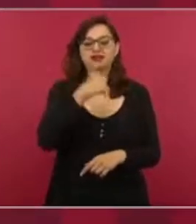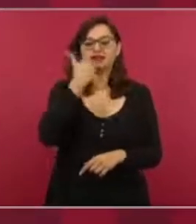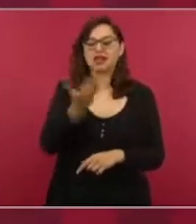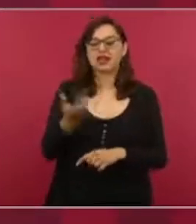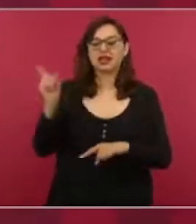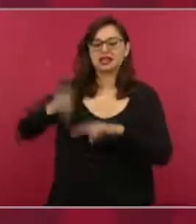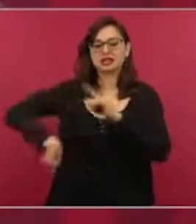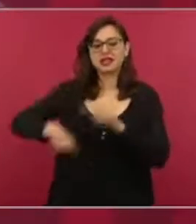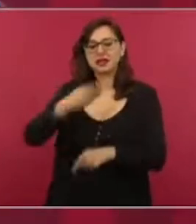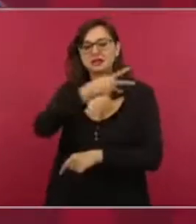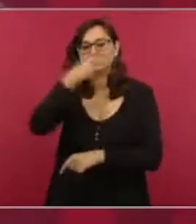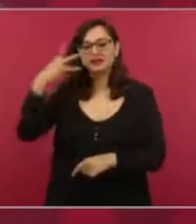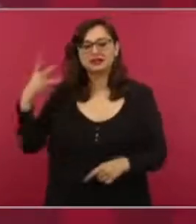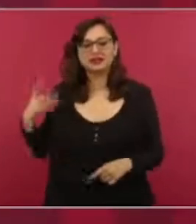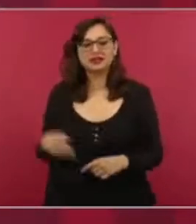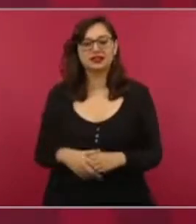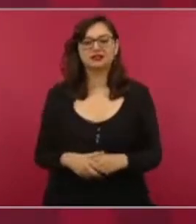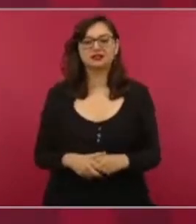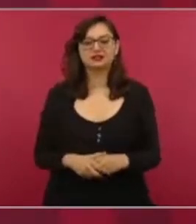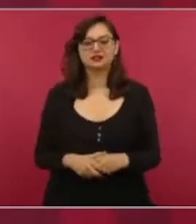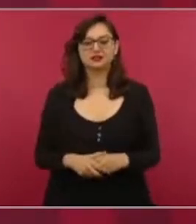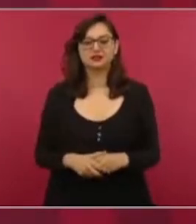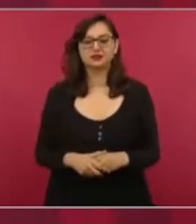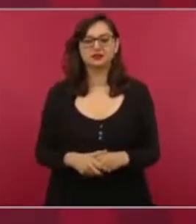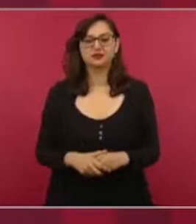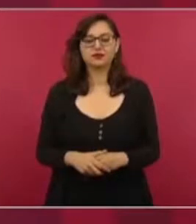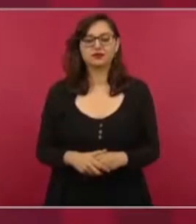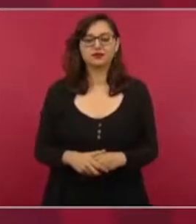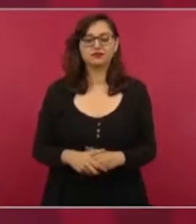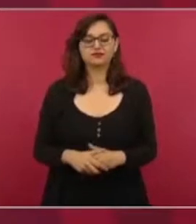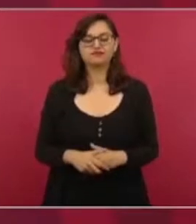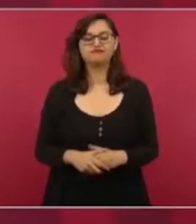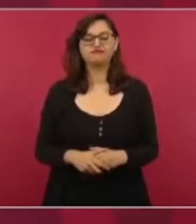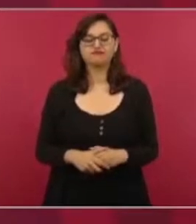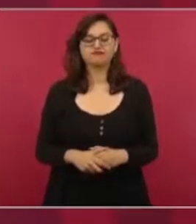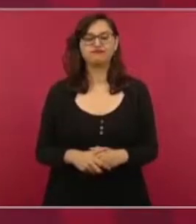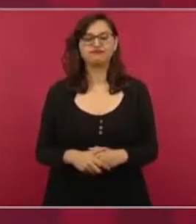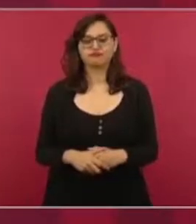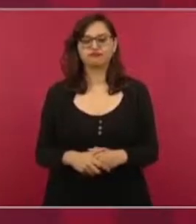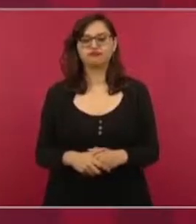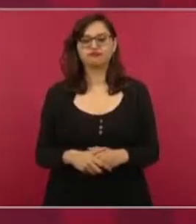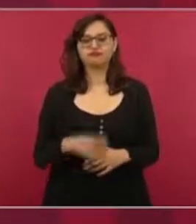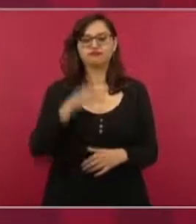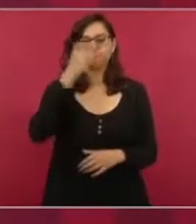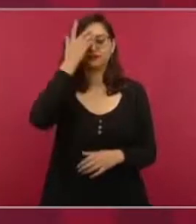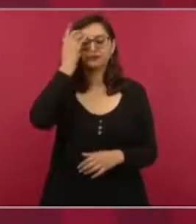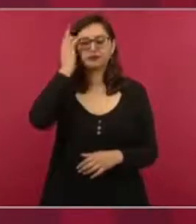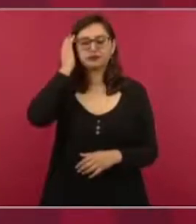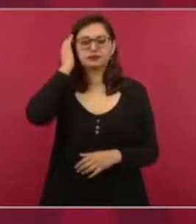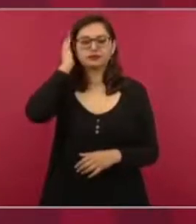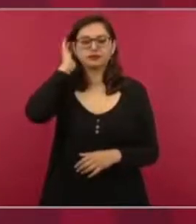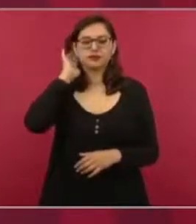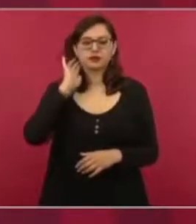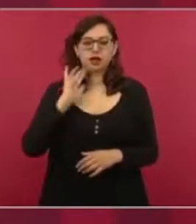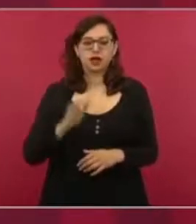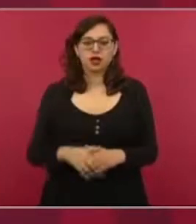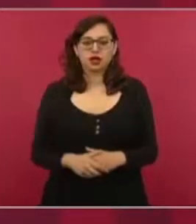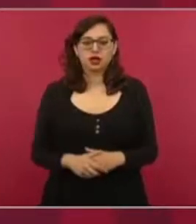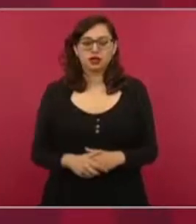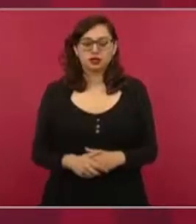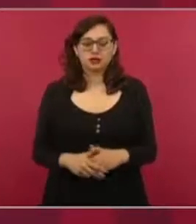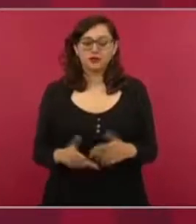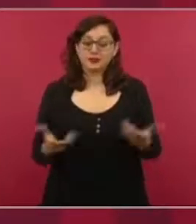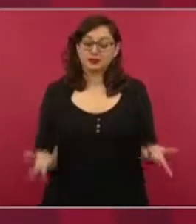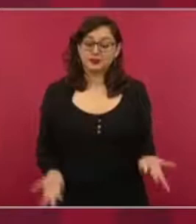que también debe de entenderse. Yo lo planteo porque no se